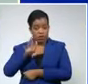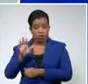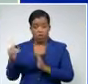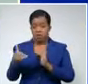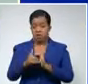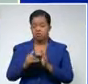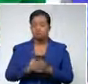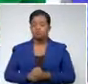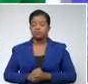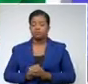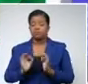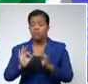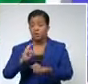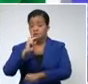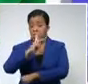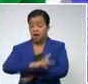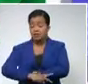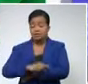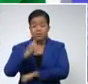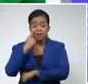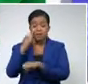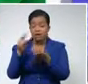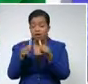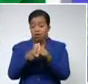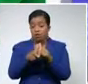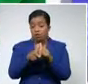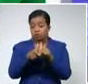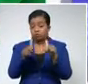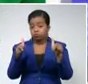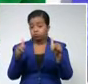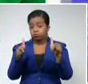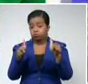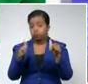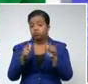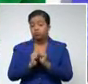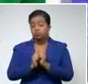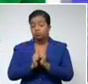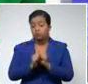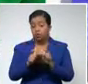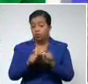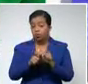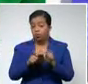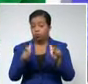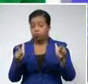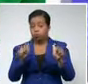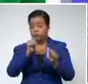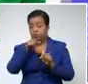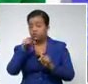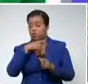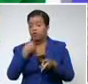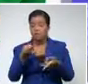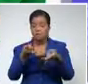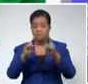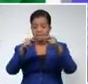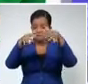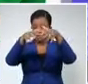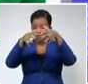aportan el mayor número de fallecidos en el mundo. en números absolutos, no en